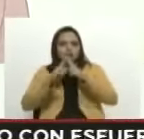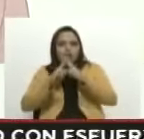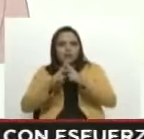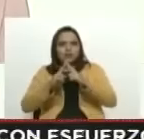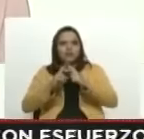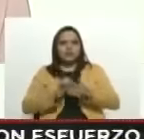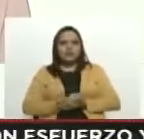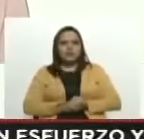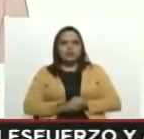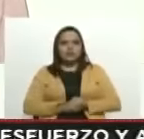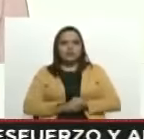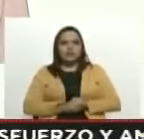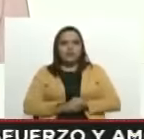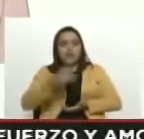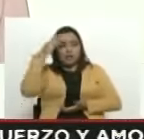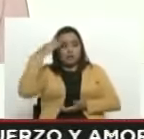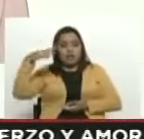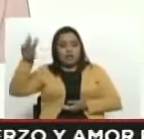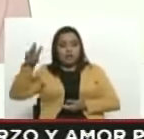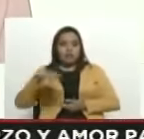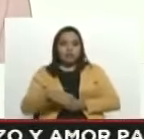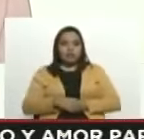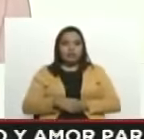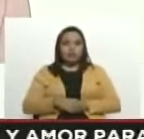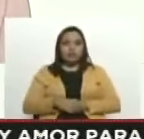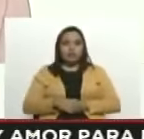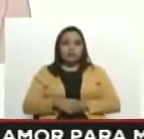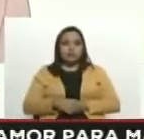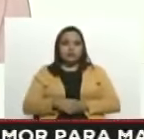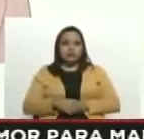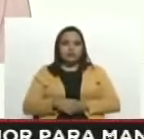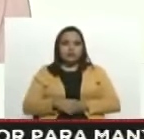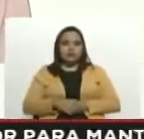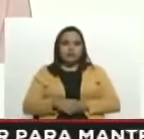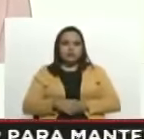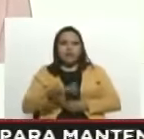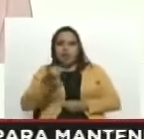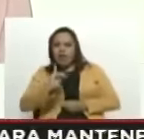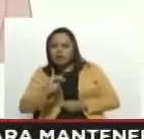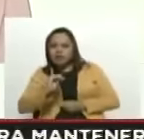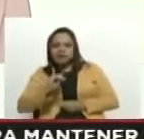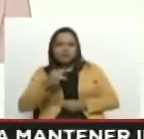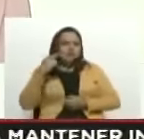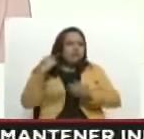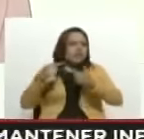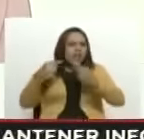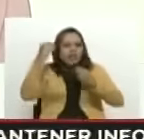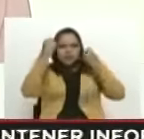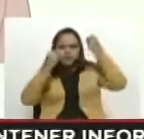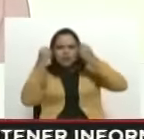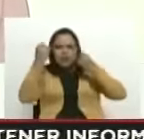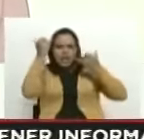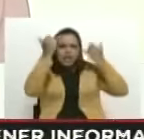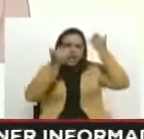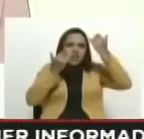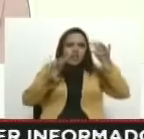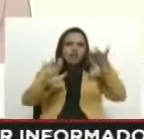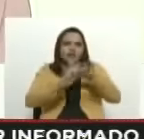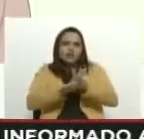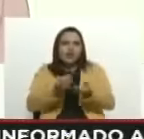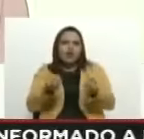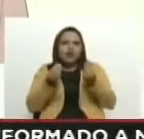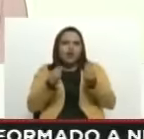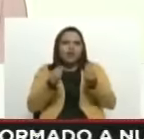en Chiapas, México. Allí, bueno, se expresaron opiniones, se debatieron ideas acerca de lo que ha sido la